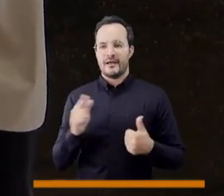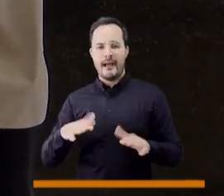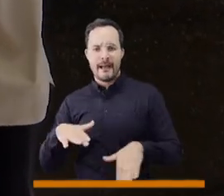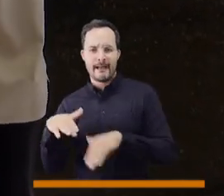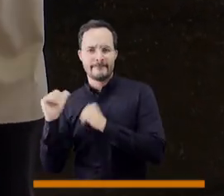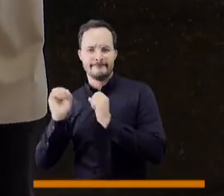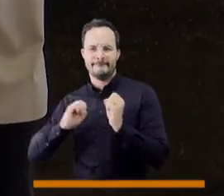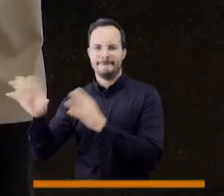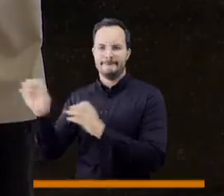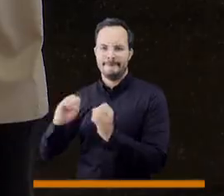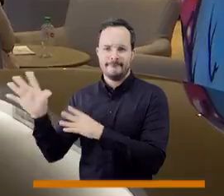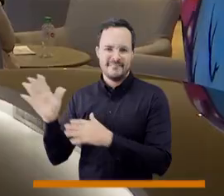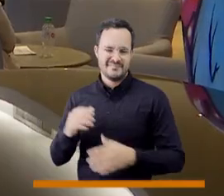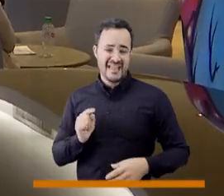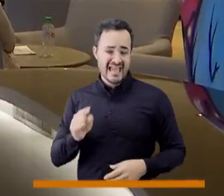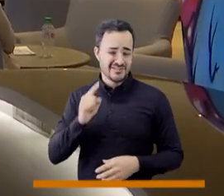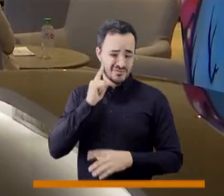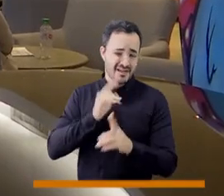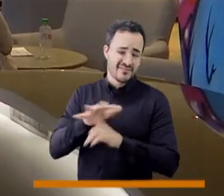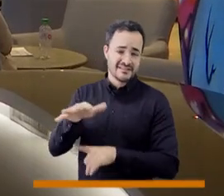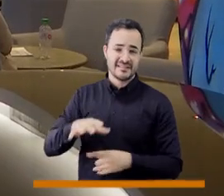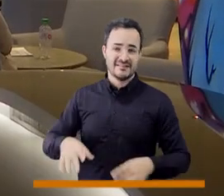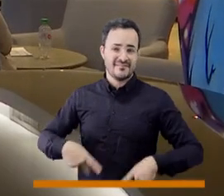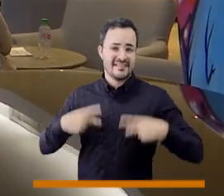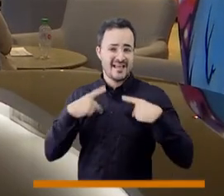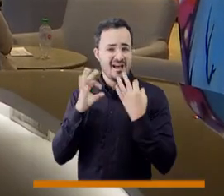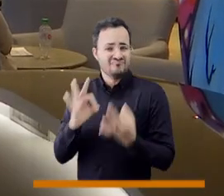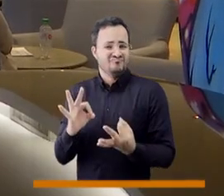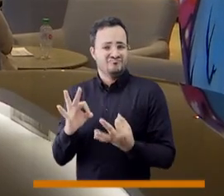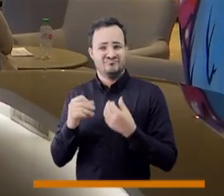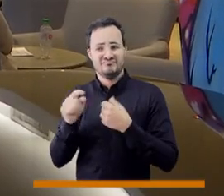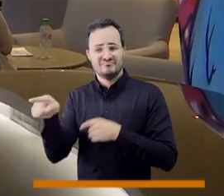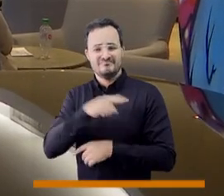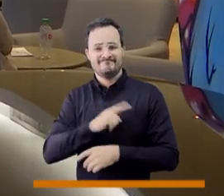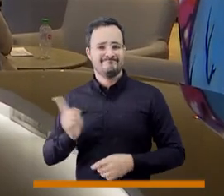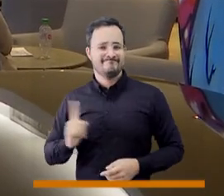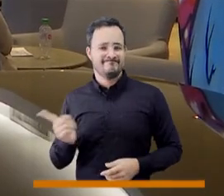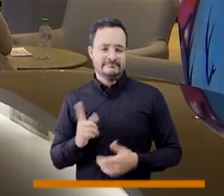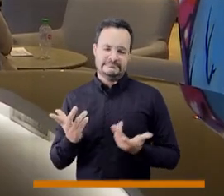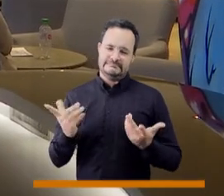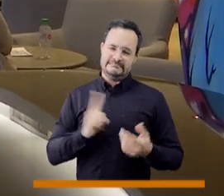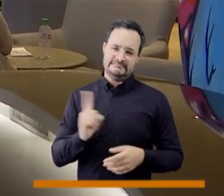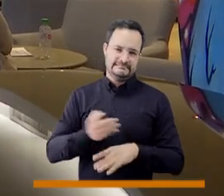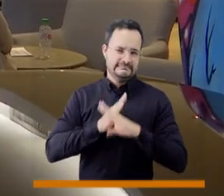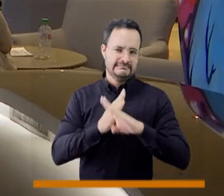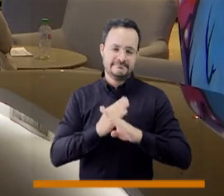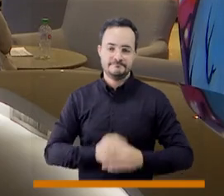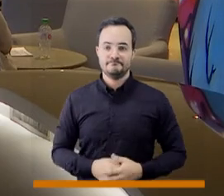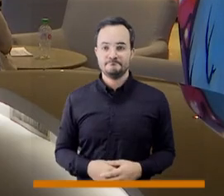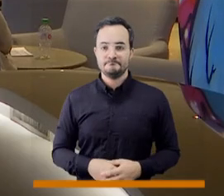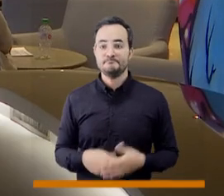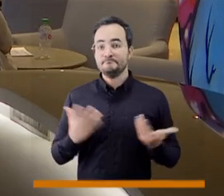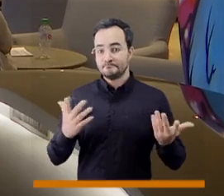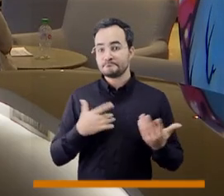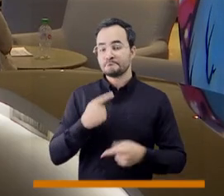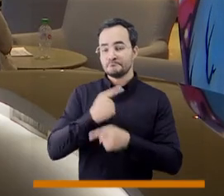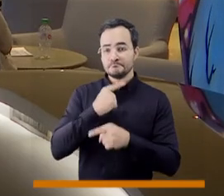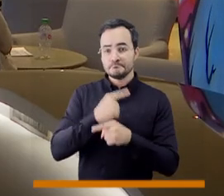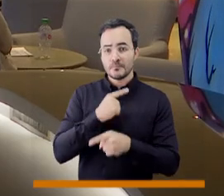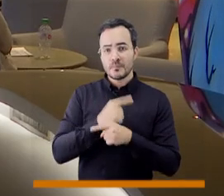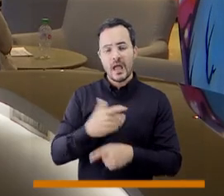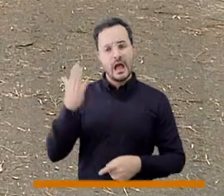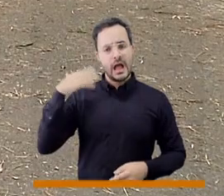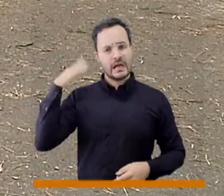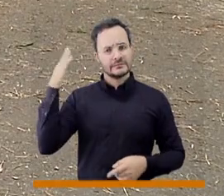evaluar, porque no puede ser que por gentrificación le estemos afectando la calidad de vida a las personas. Bueno, pues concejal, las razones de